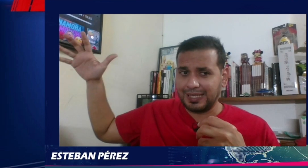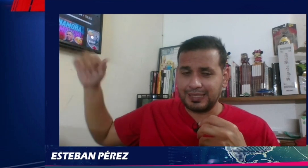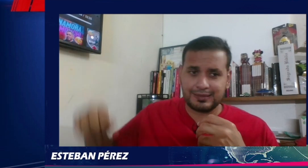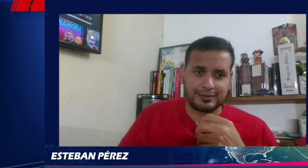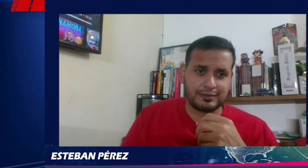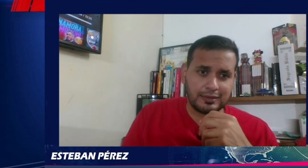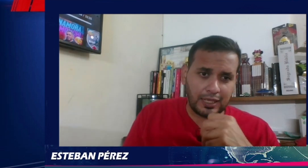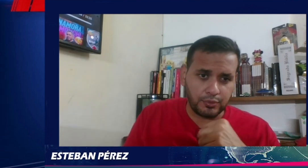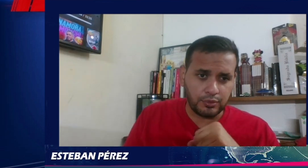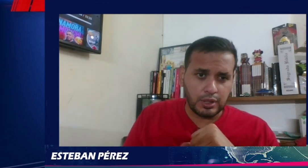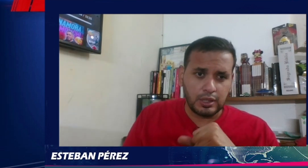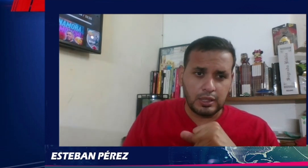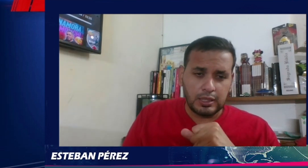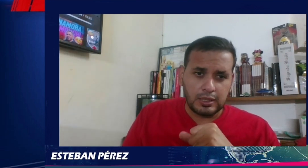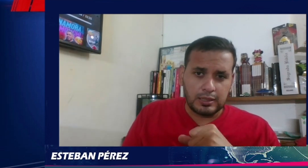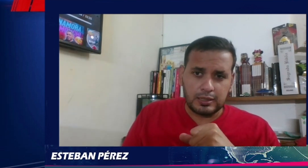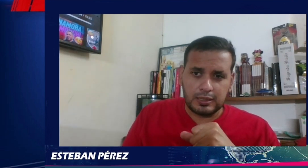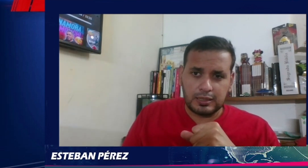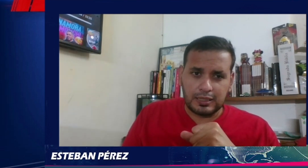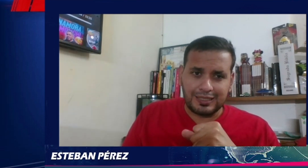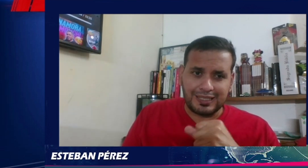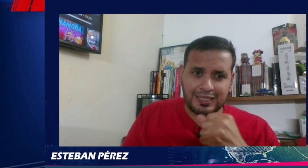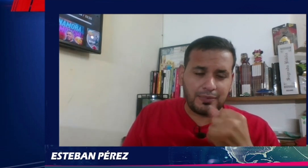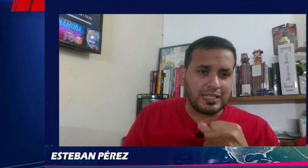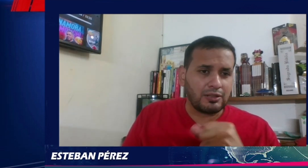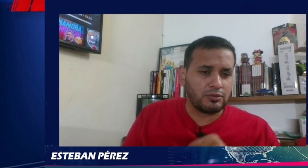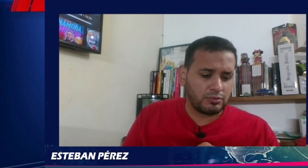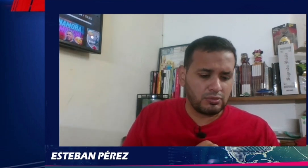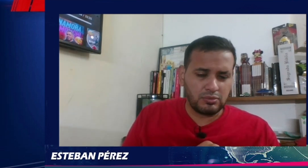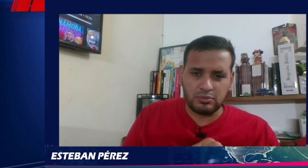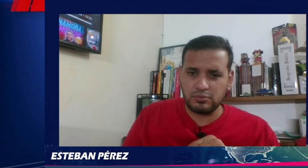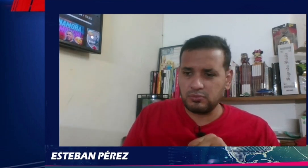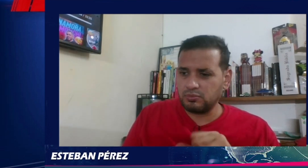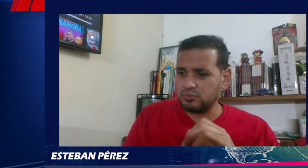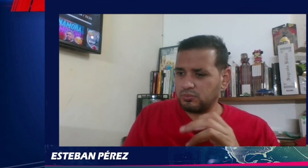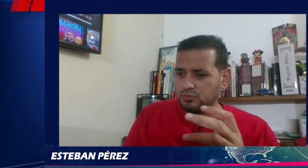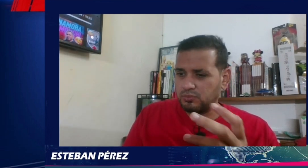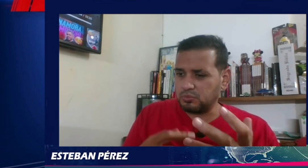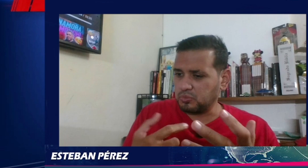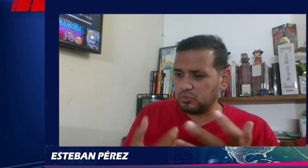con décadas de años que vinieron